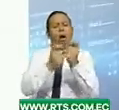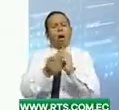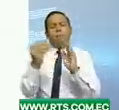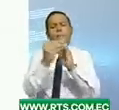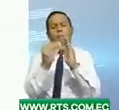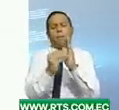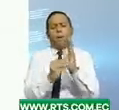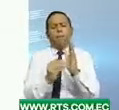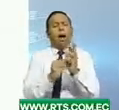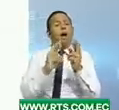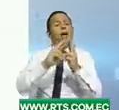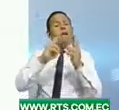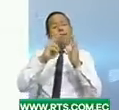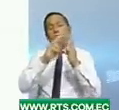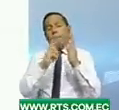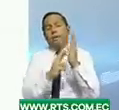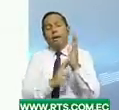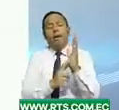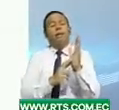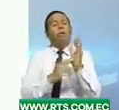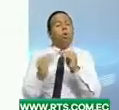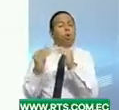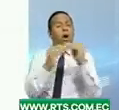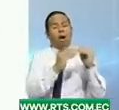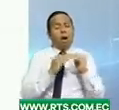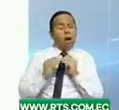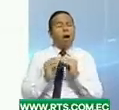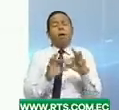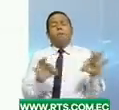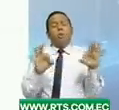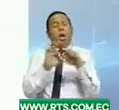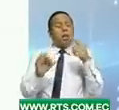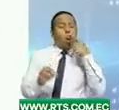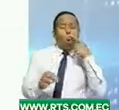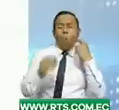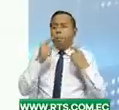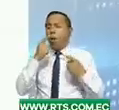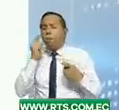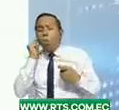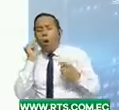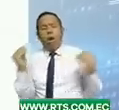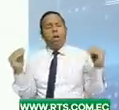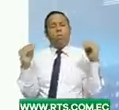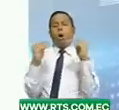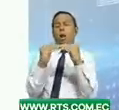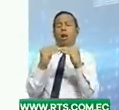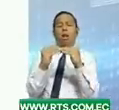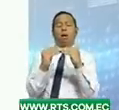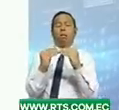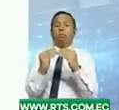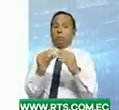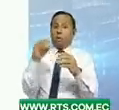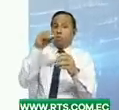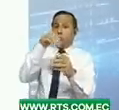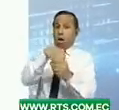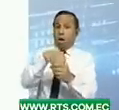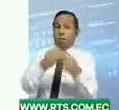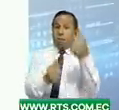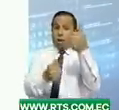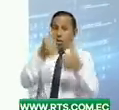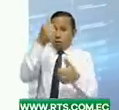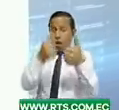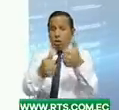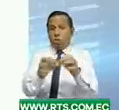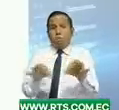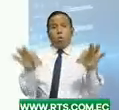alternabilidad, secuencialidad entre mujeres y hombres en las listas pluripersonales y binomios presidenciales al momento de la inscripción